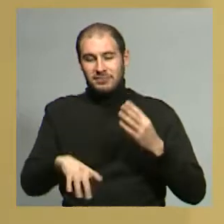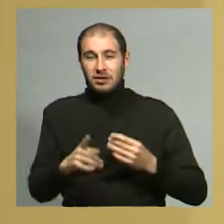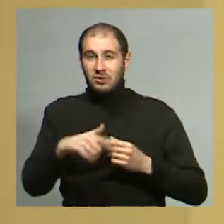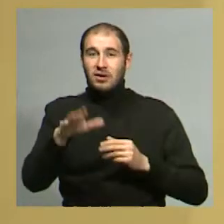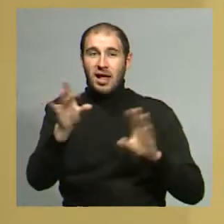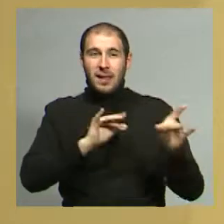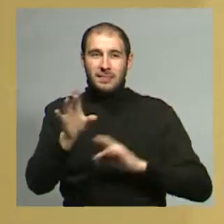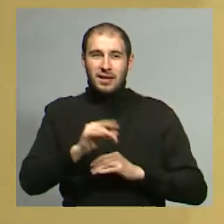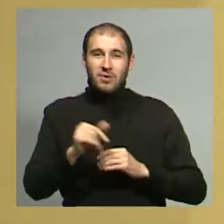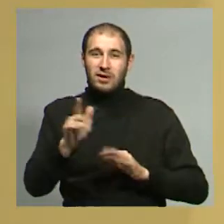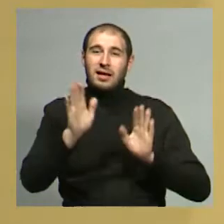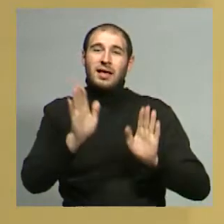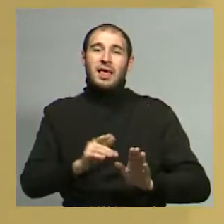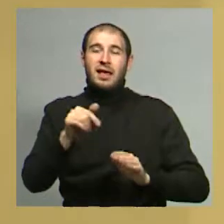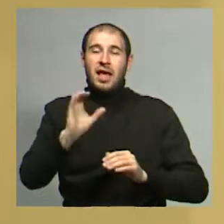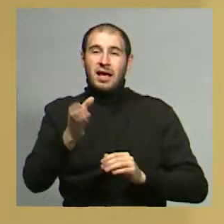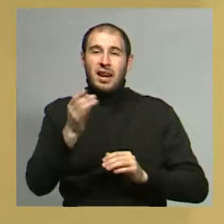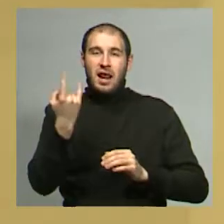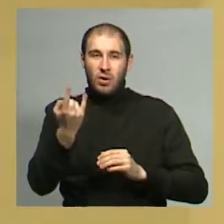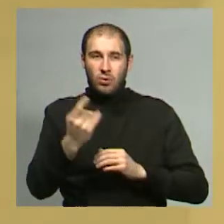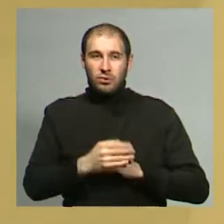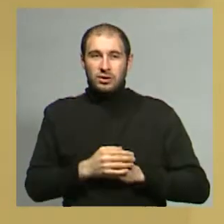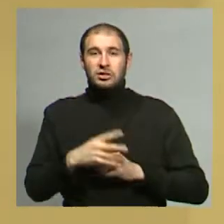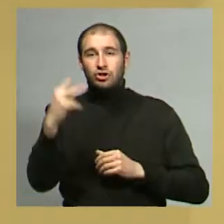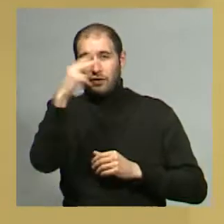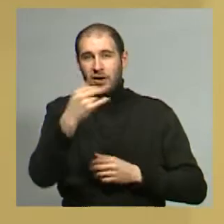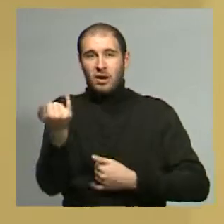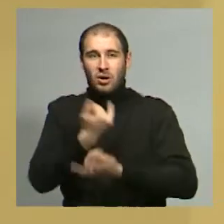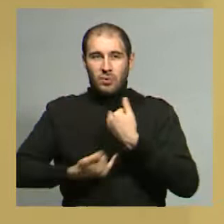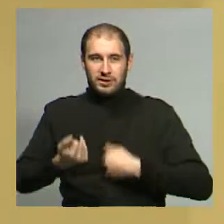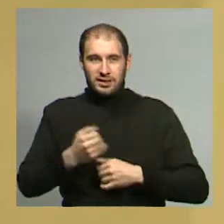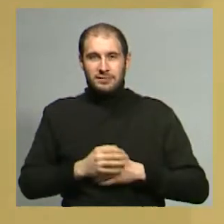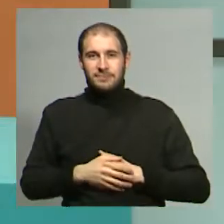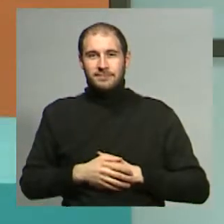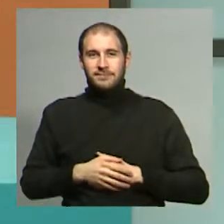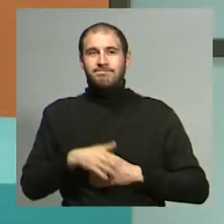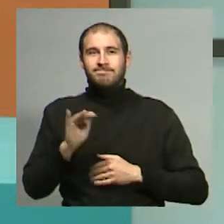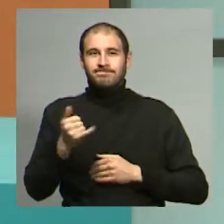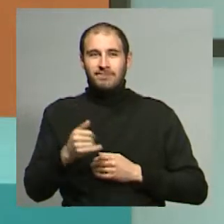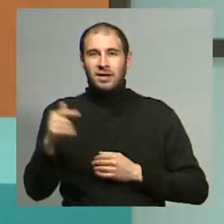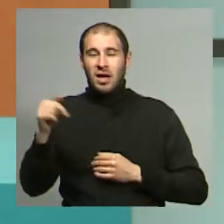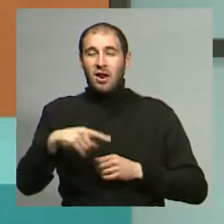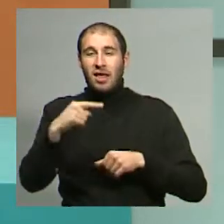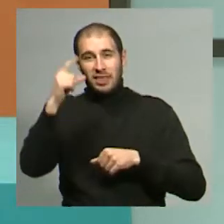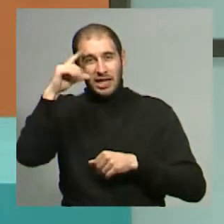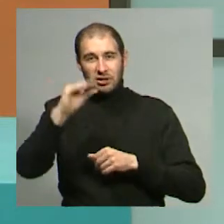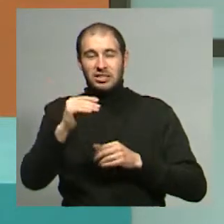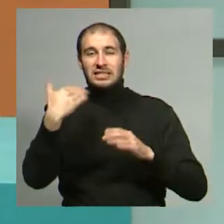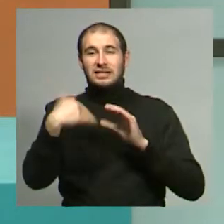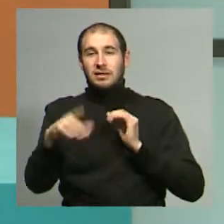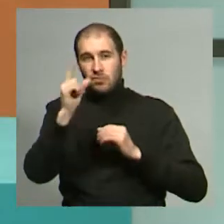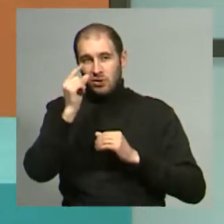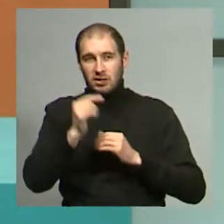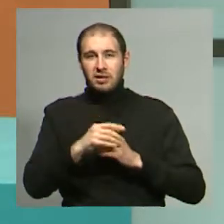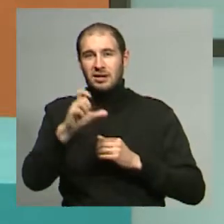te invitamos a que te quedes con Señalú y Sofi tiene toda la información de eso. Así es, ahora a las 22 viene Chat